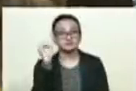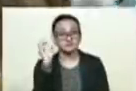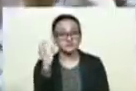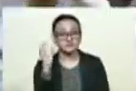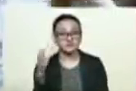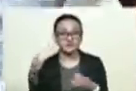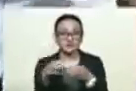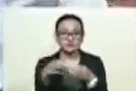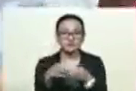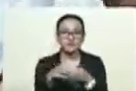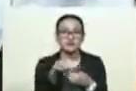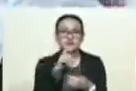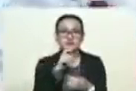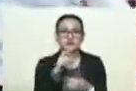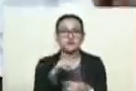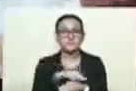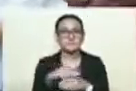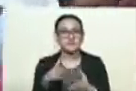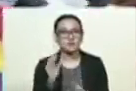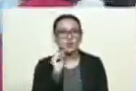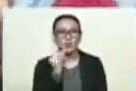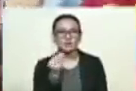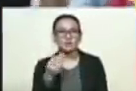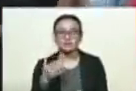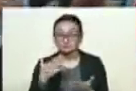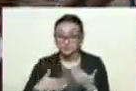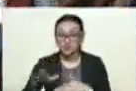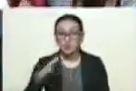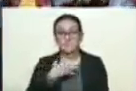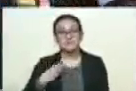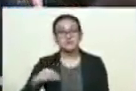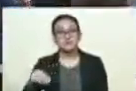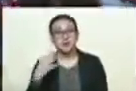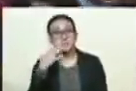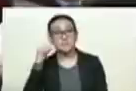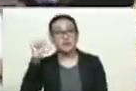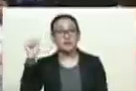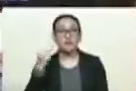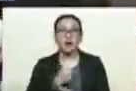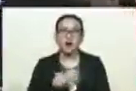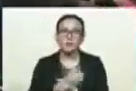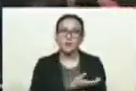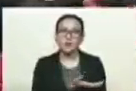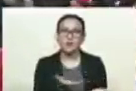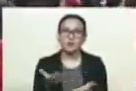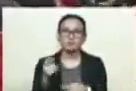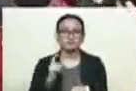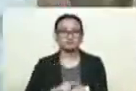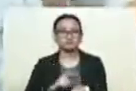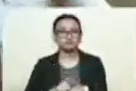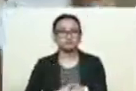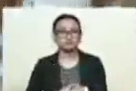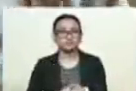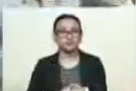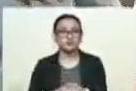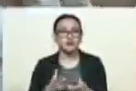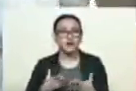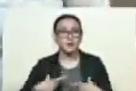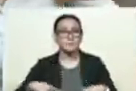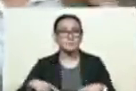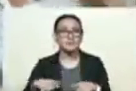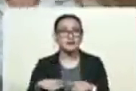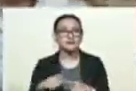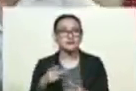Infante rumbo a la elección presidencial. Este es el amor que se vive a esta hora desde los espacios